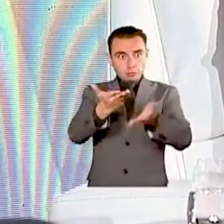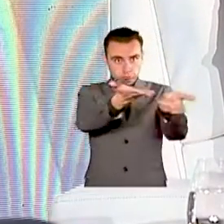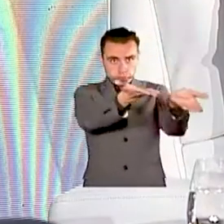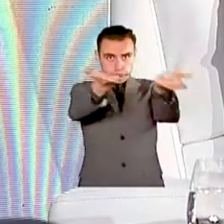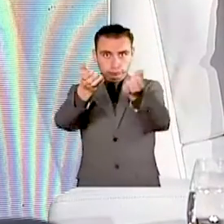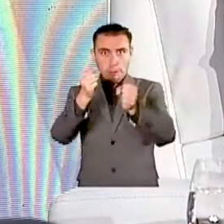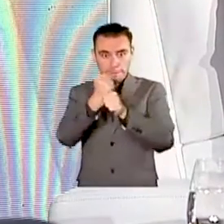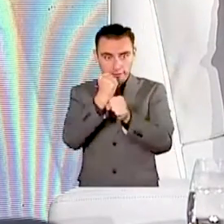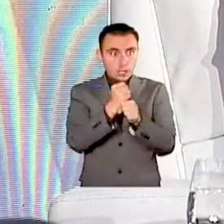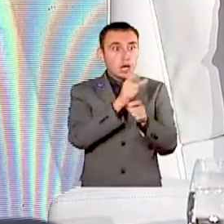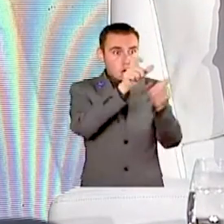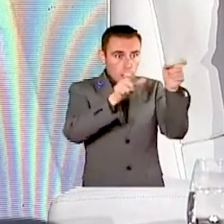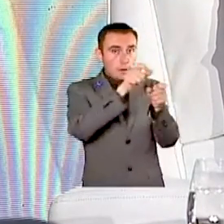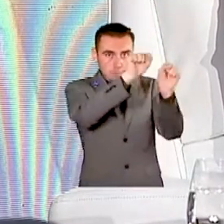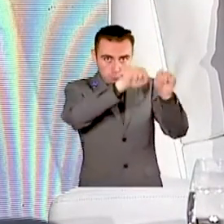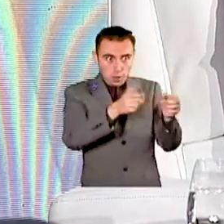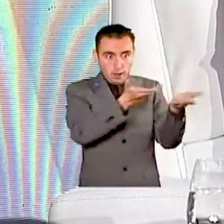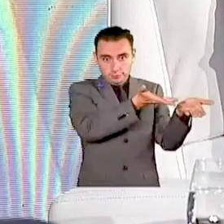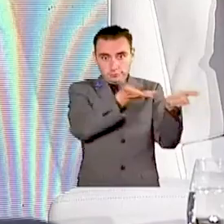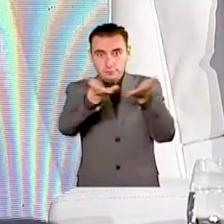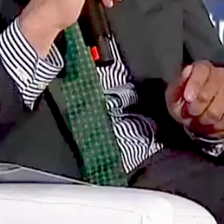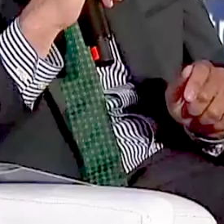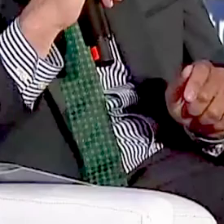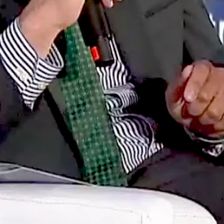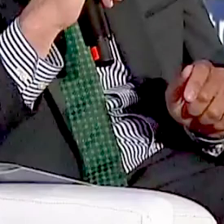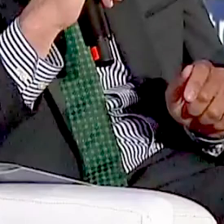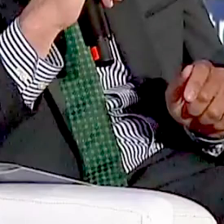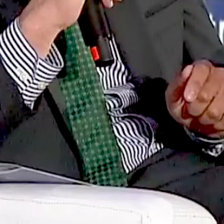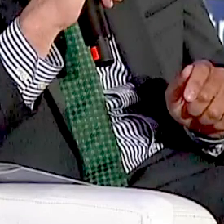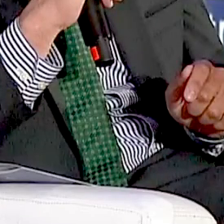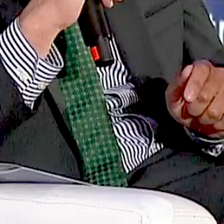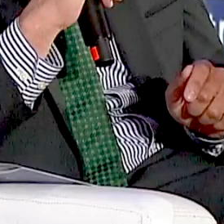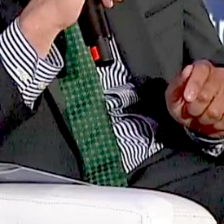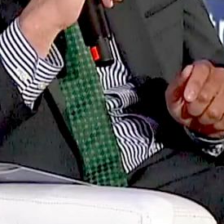la ciudadanía participar e ingresar.